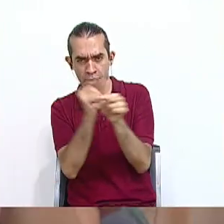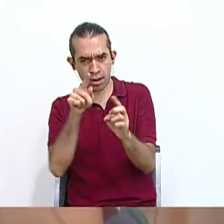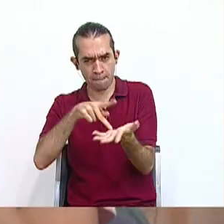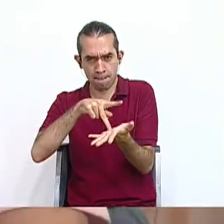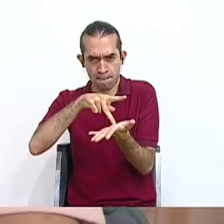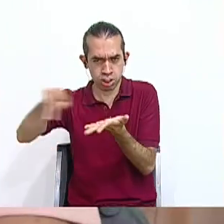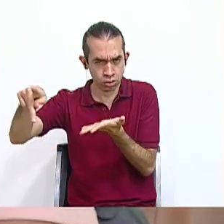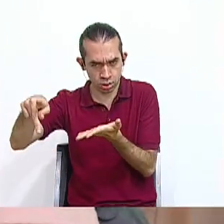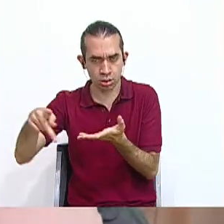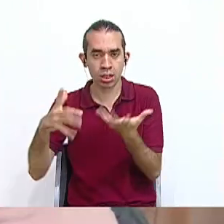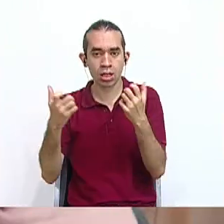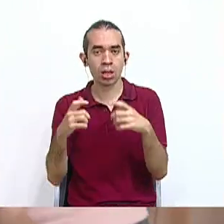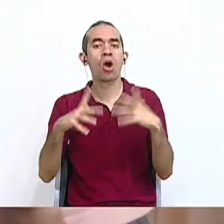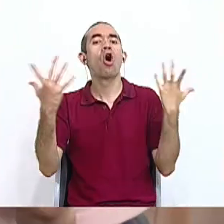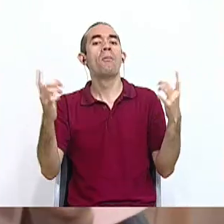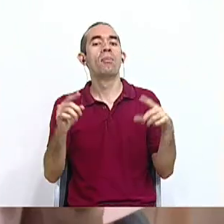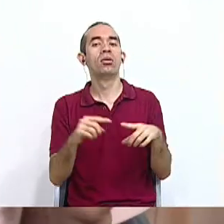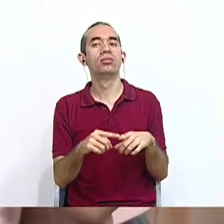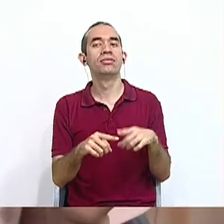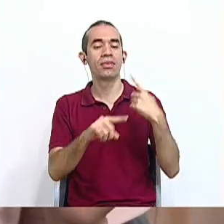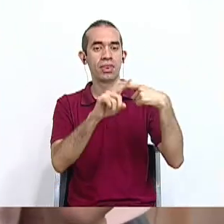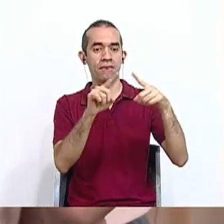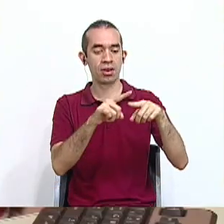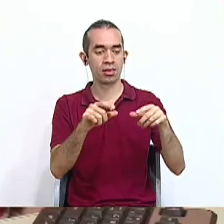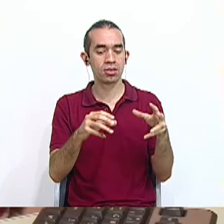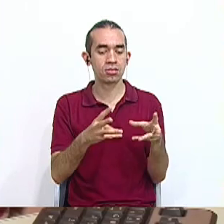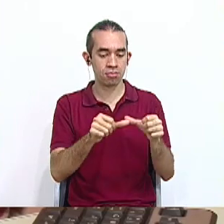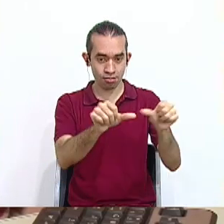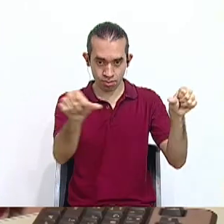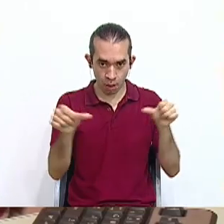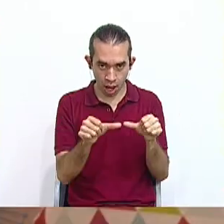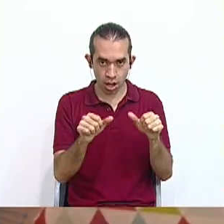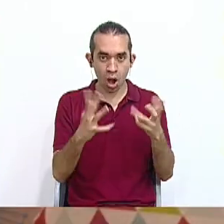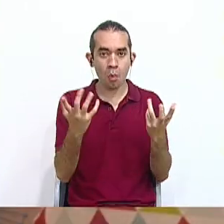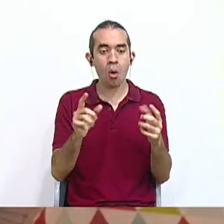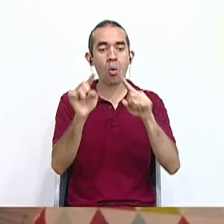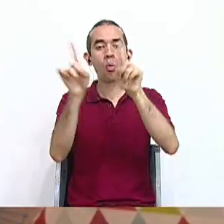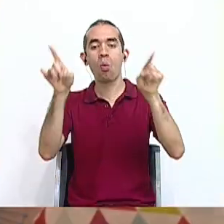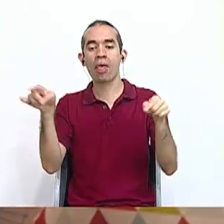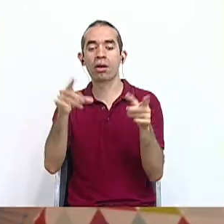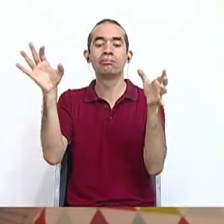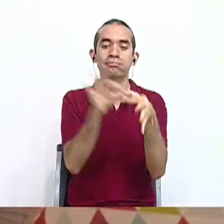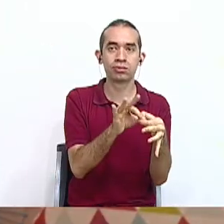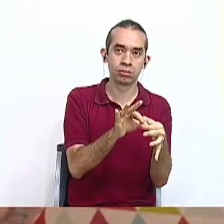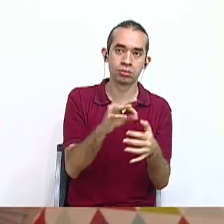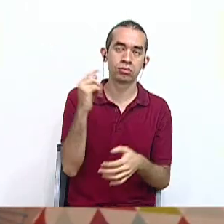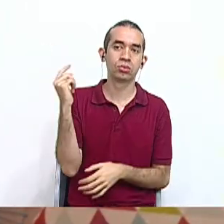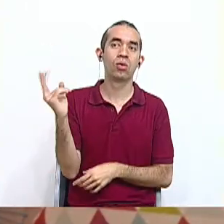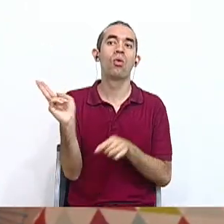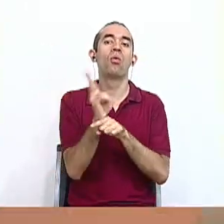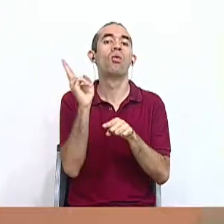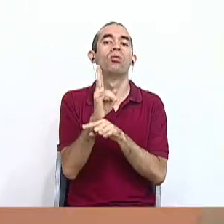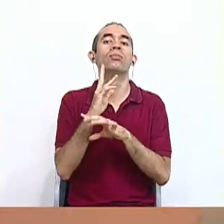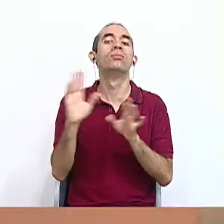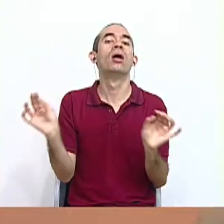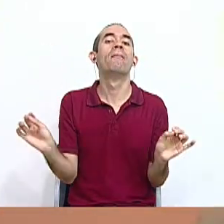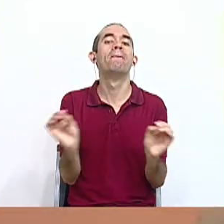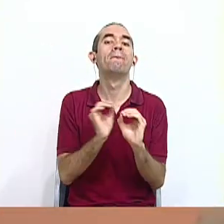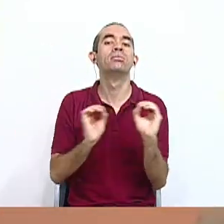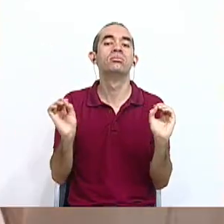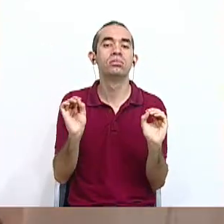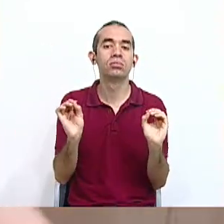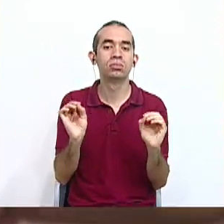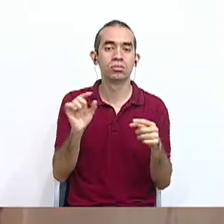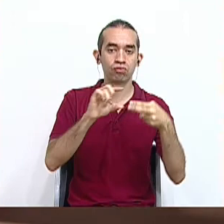para hallar la cuadratura de las distintas superficies. O sea, usando solamente la